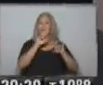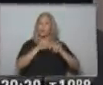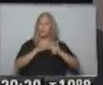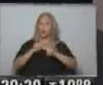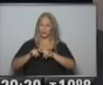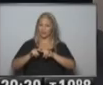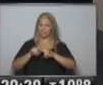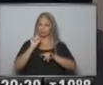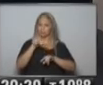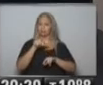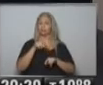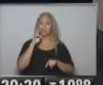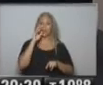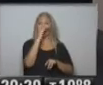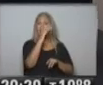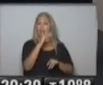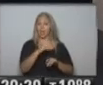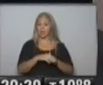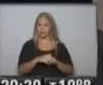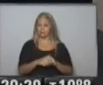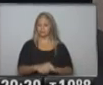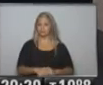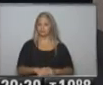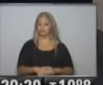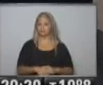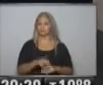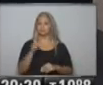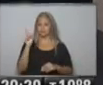web de ANSES, www.anses.gov.ar.